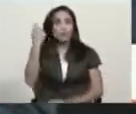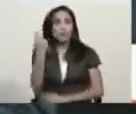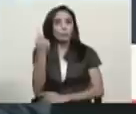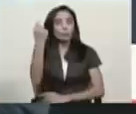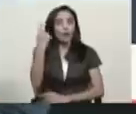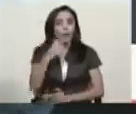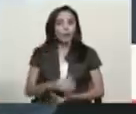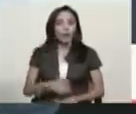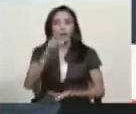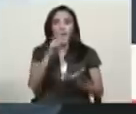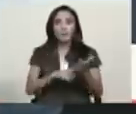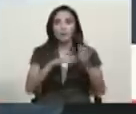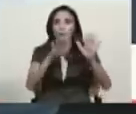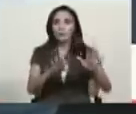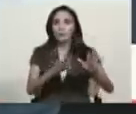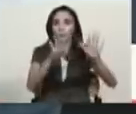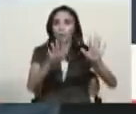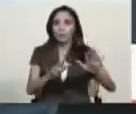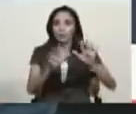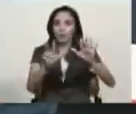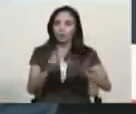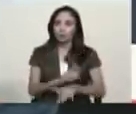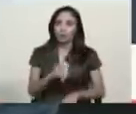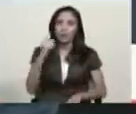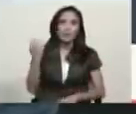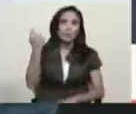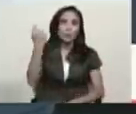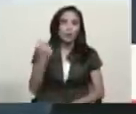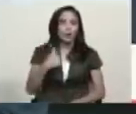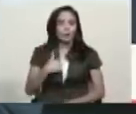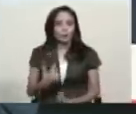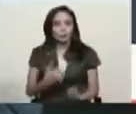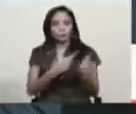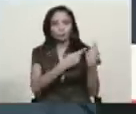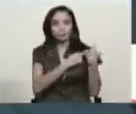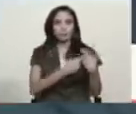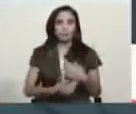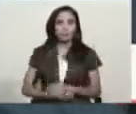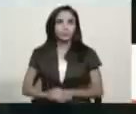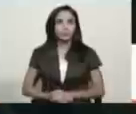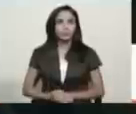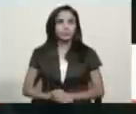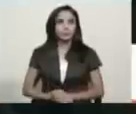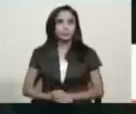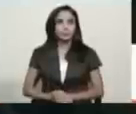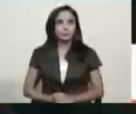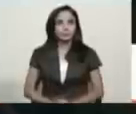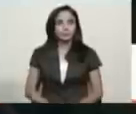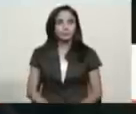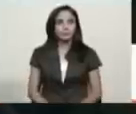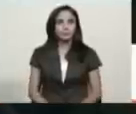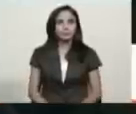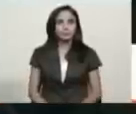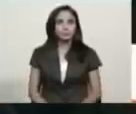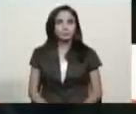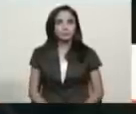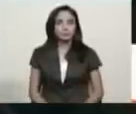Congreso, año 98. Algunos de ustedes no habían nacido. O estaban muy chiquiticos por allá.